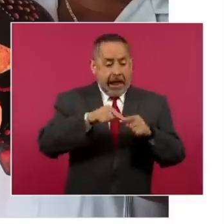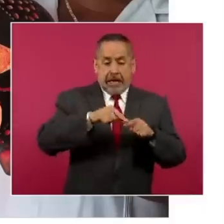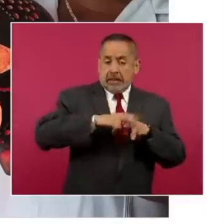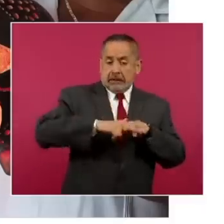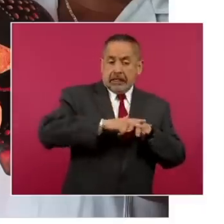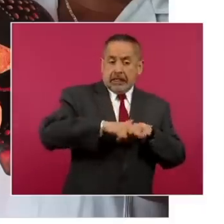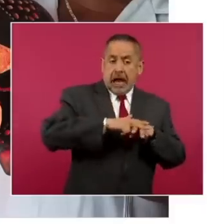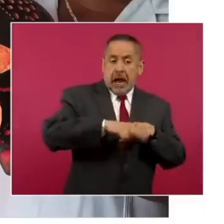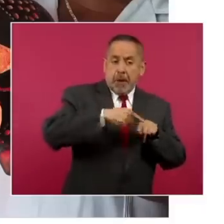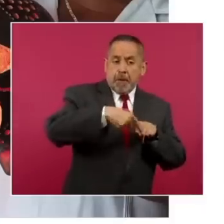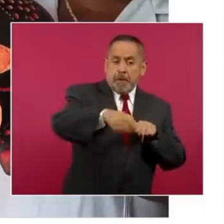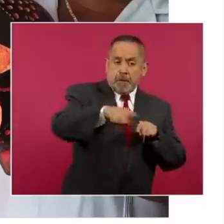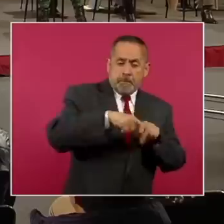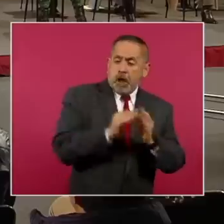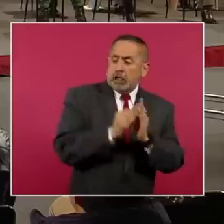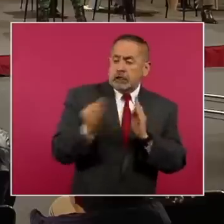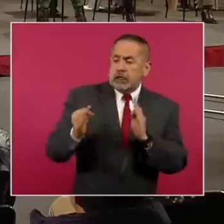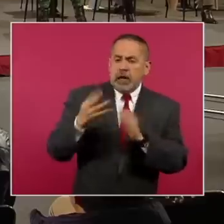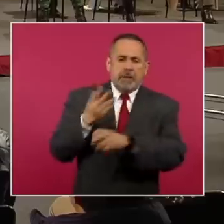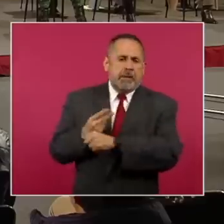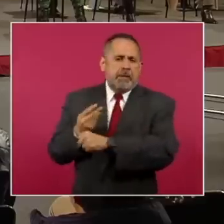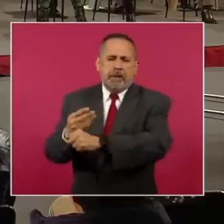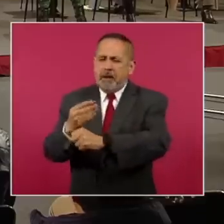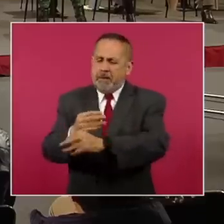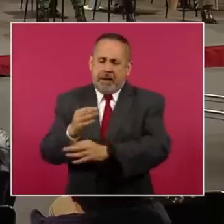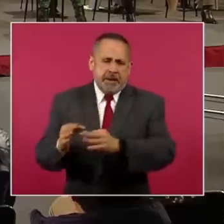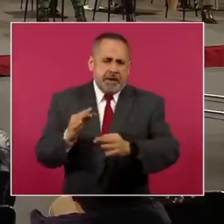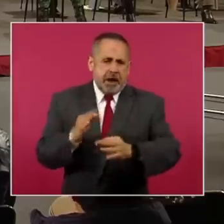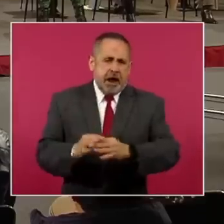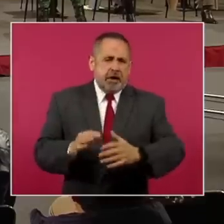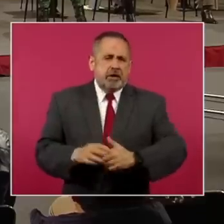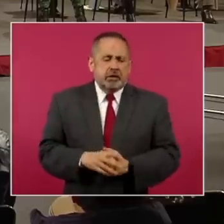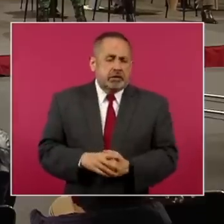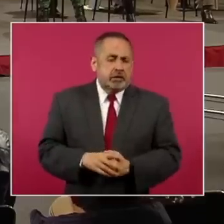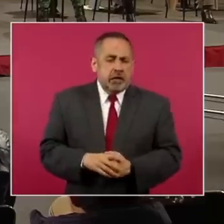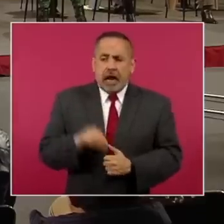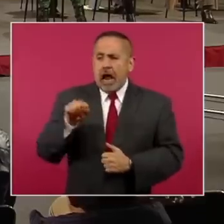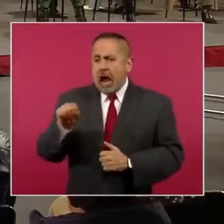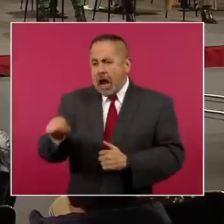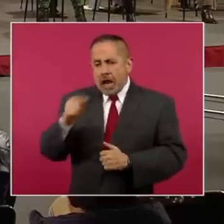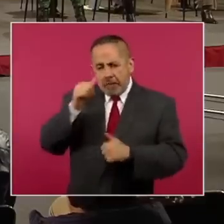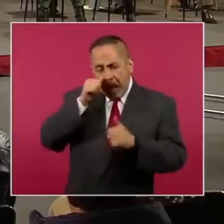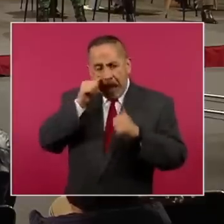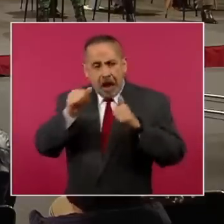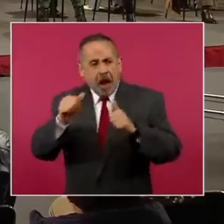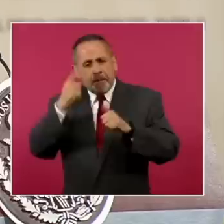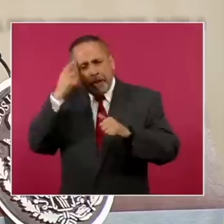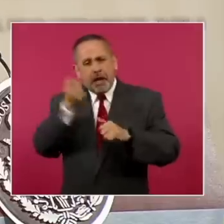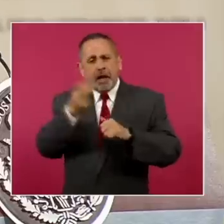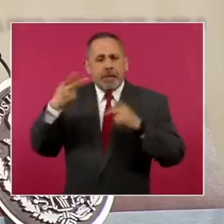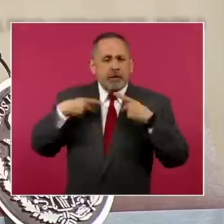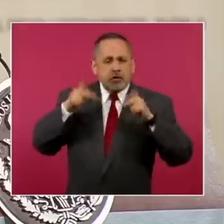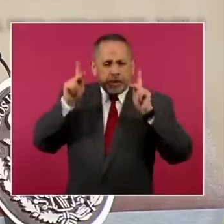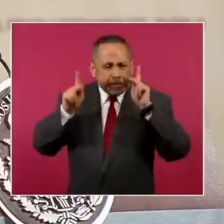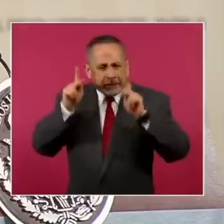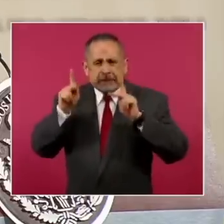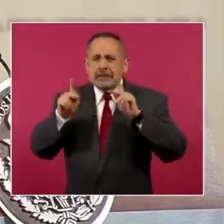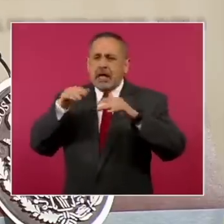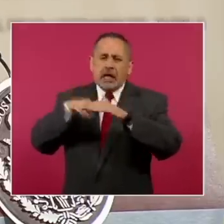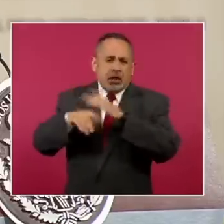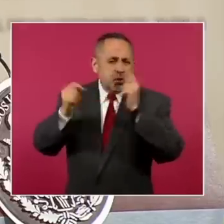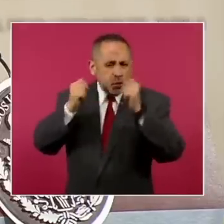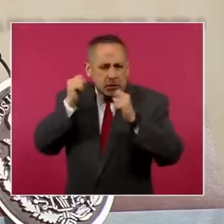tren en ambos se construyen centros de atención a visitantes y de manera